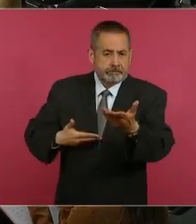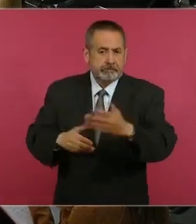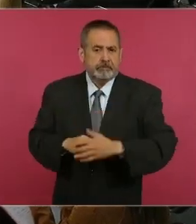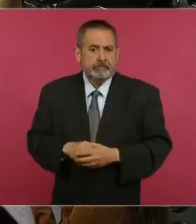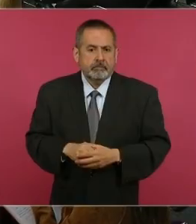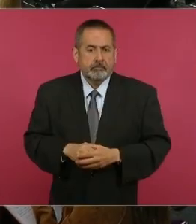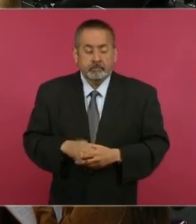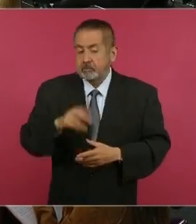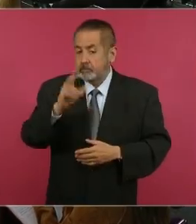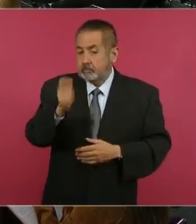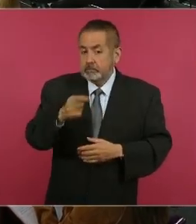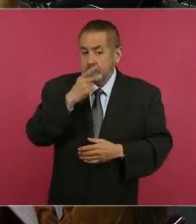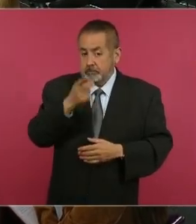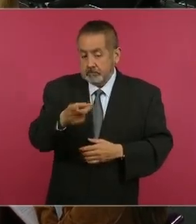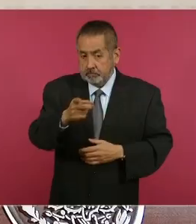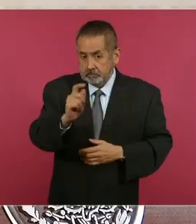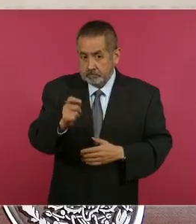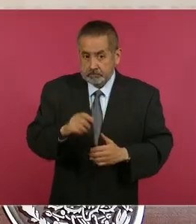Tampoco no es